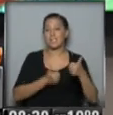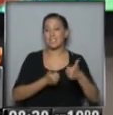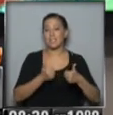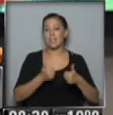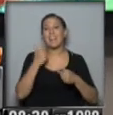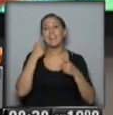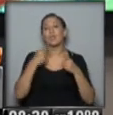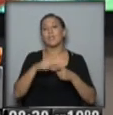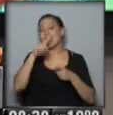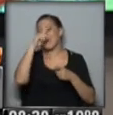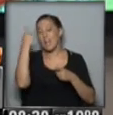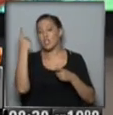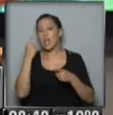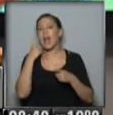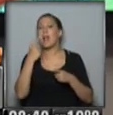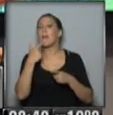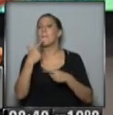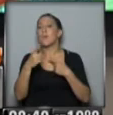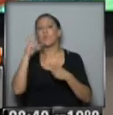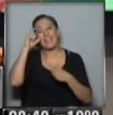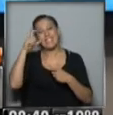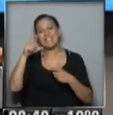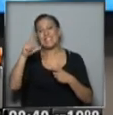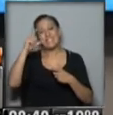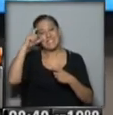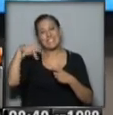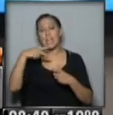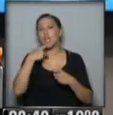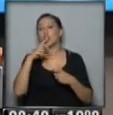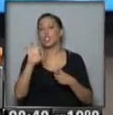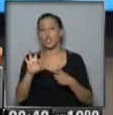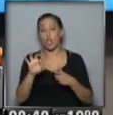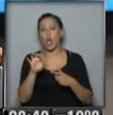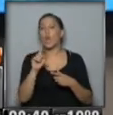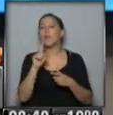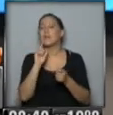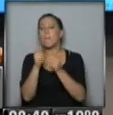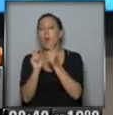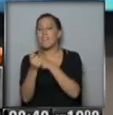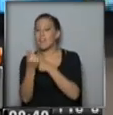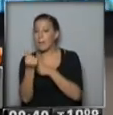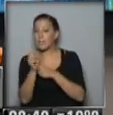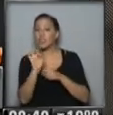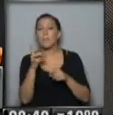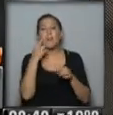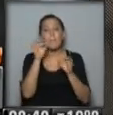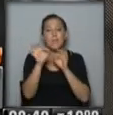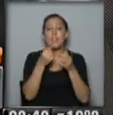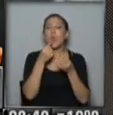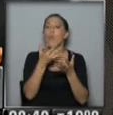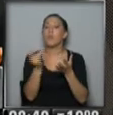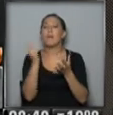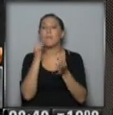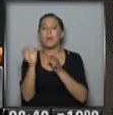nacional de estadística y censo el indec no sube ni baja ni modifica precios simplemente mide por último